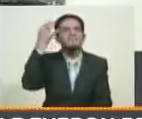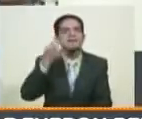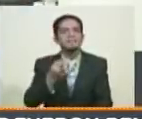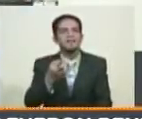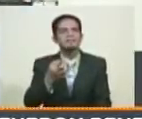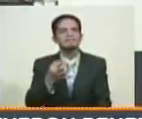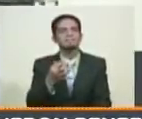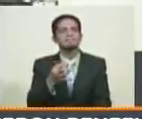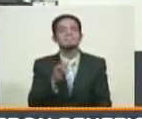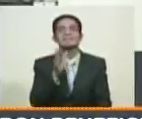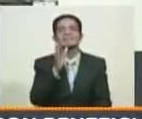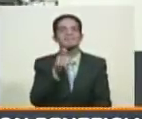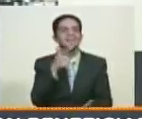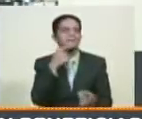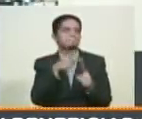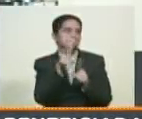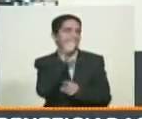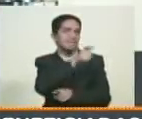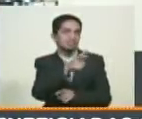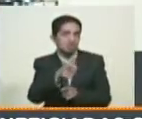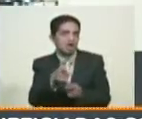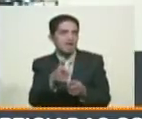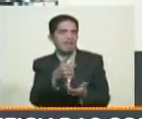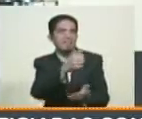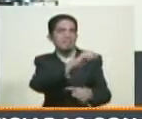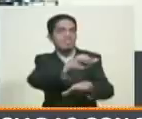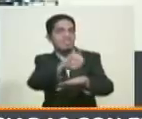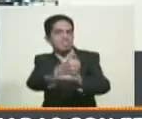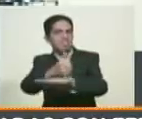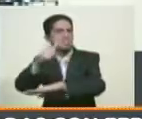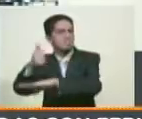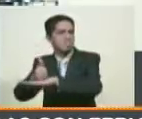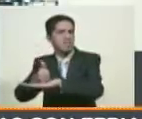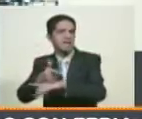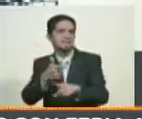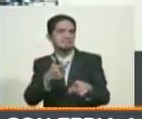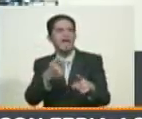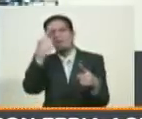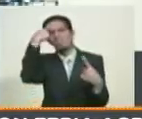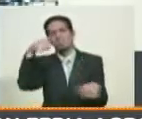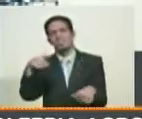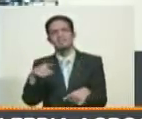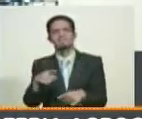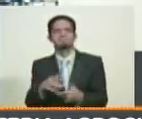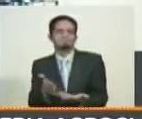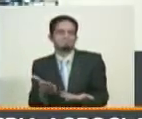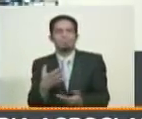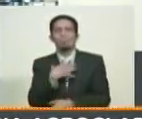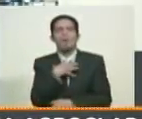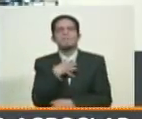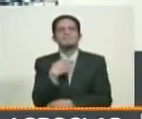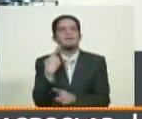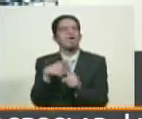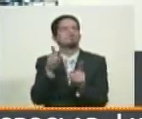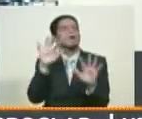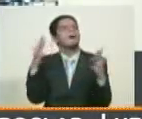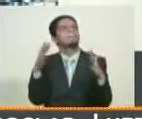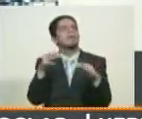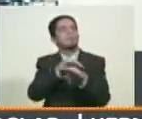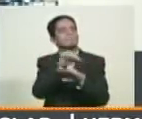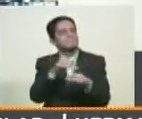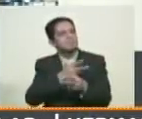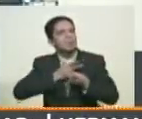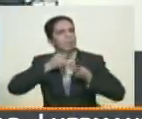haya impunidad en cualquiera de los delitos, incluyendo este. No puede ser que algunos aplaudan, por ejemplo, que el Ministerio